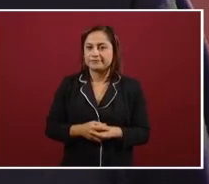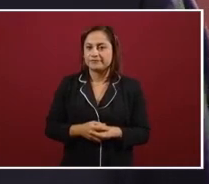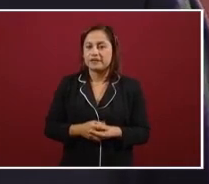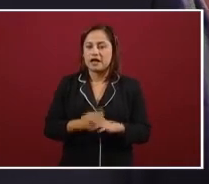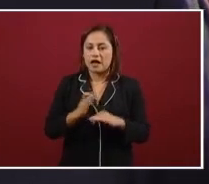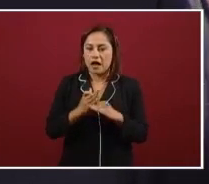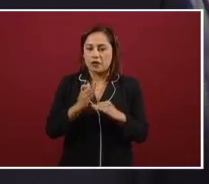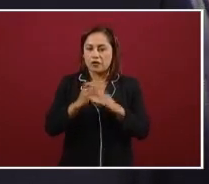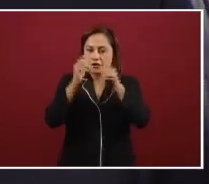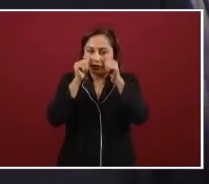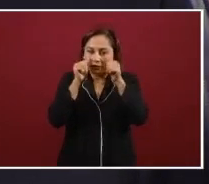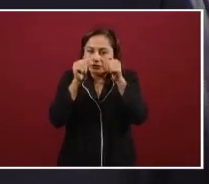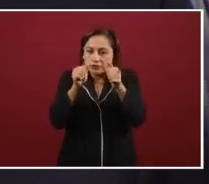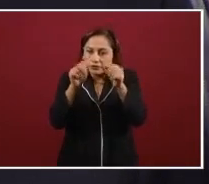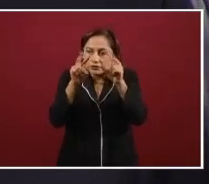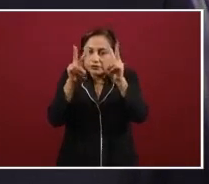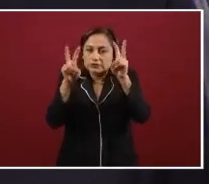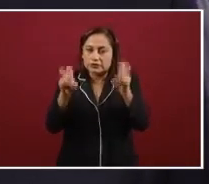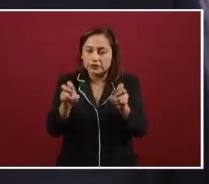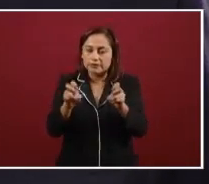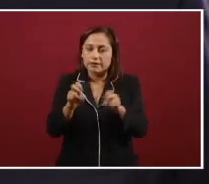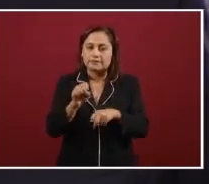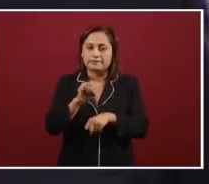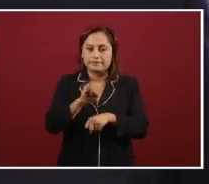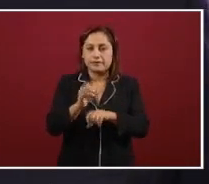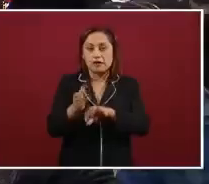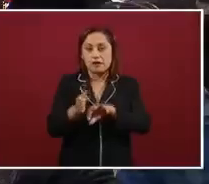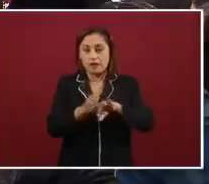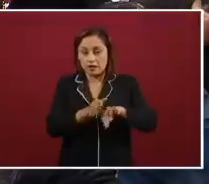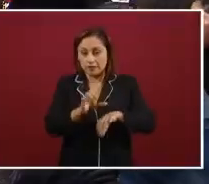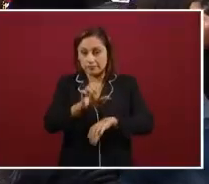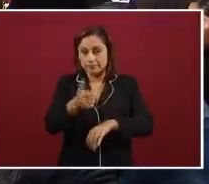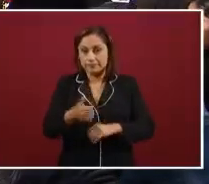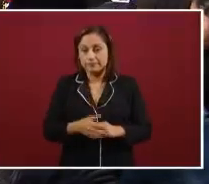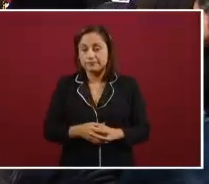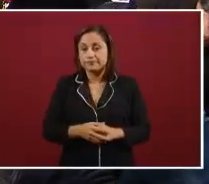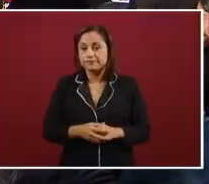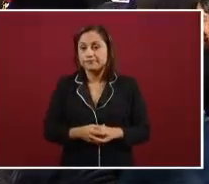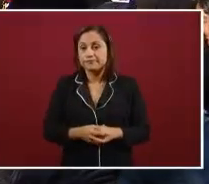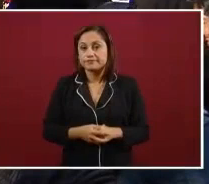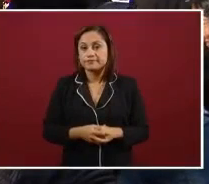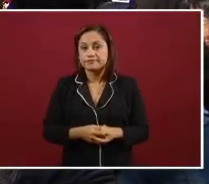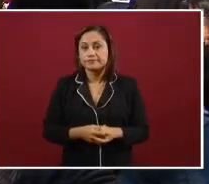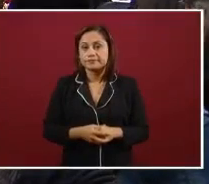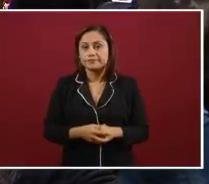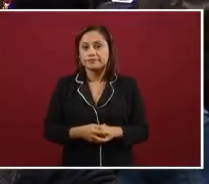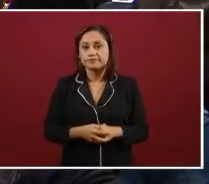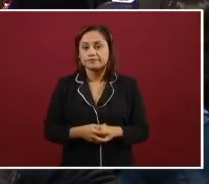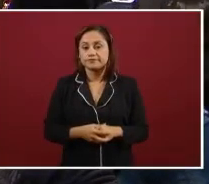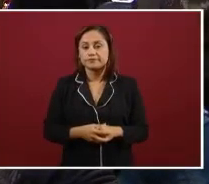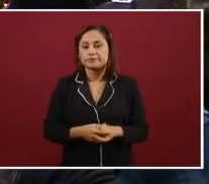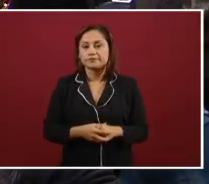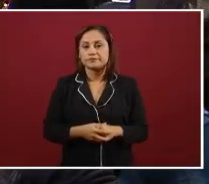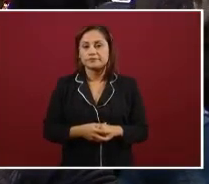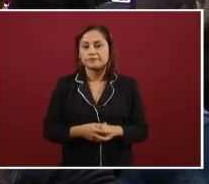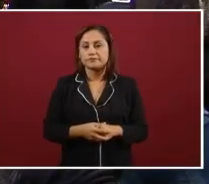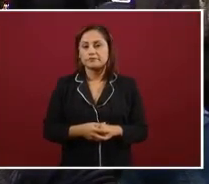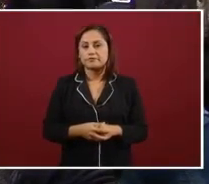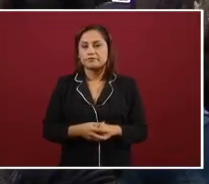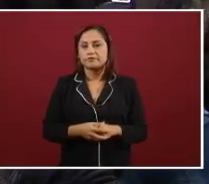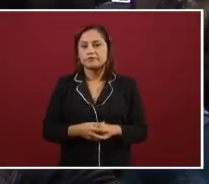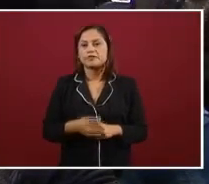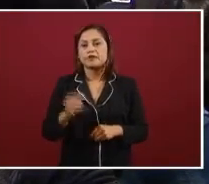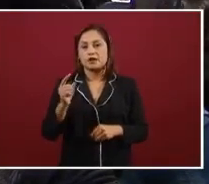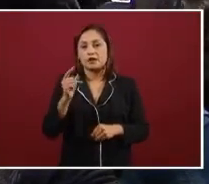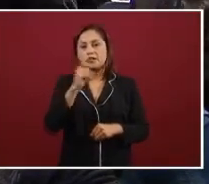eso. Por otro lado, sí hace falta la producción